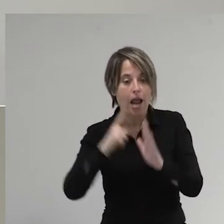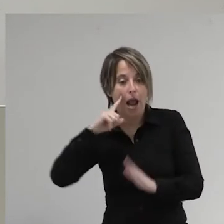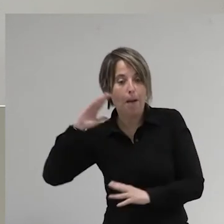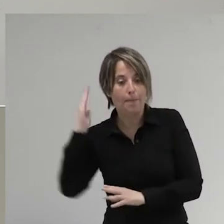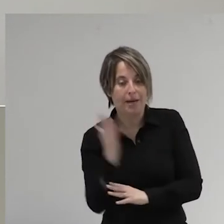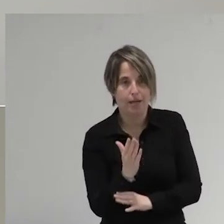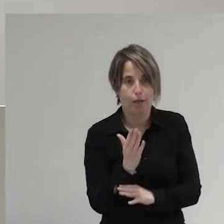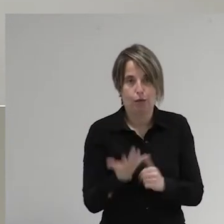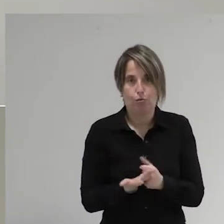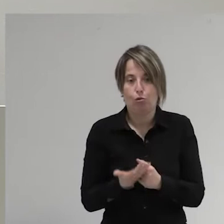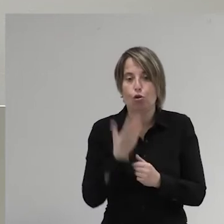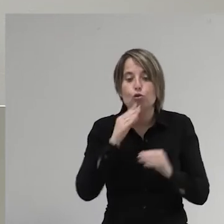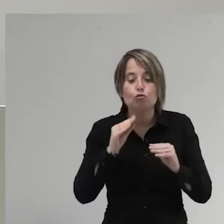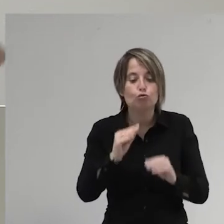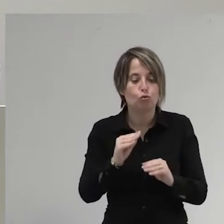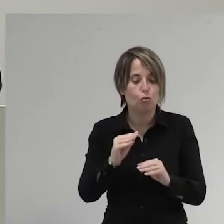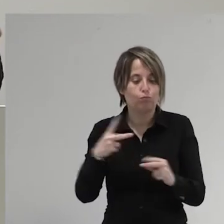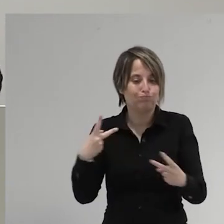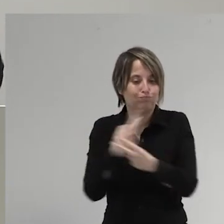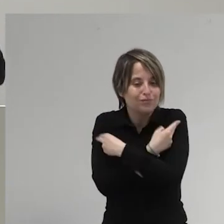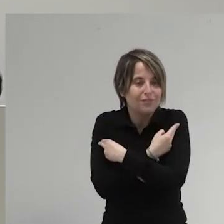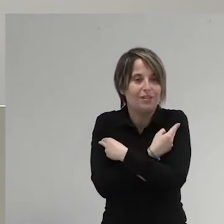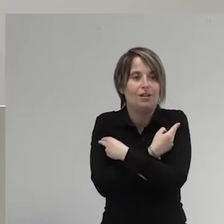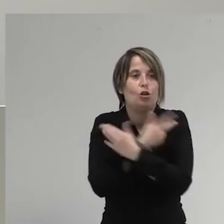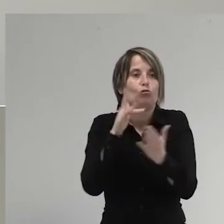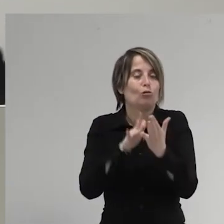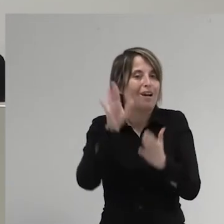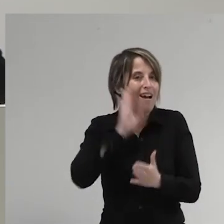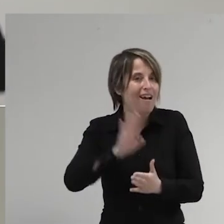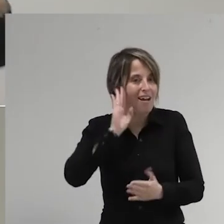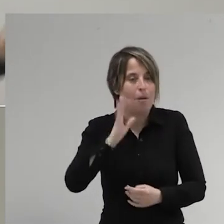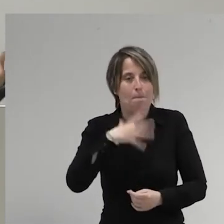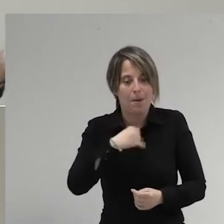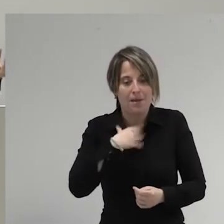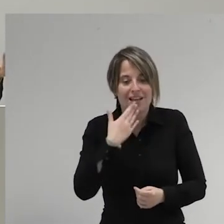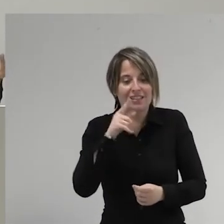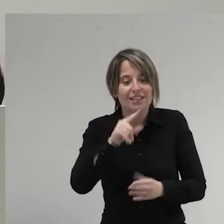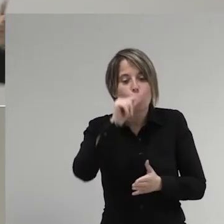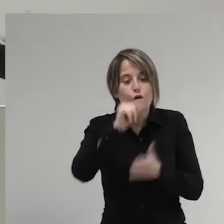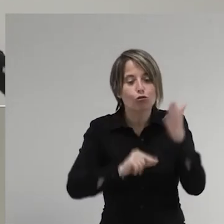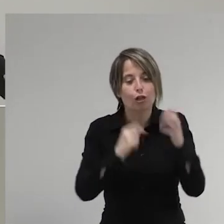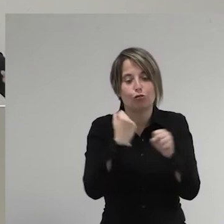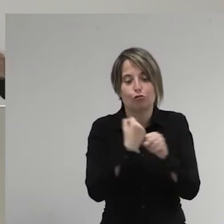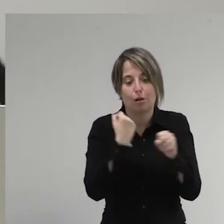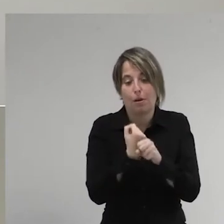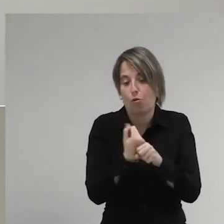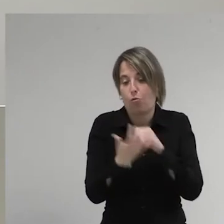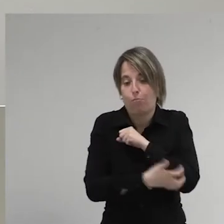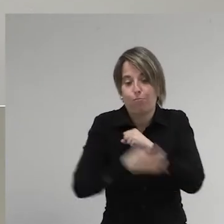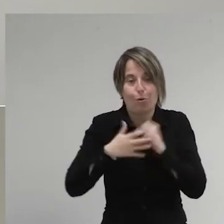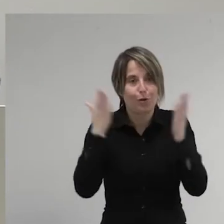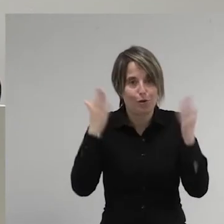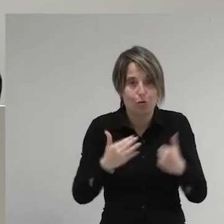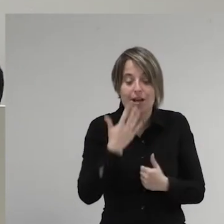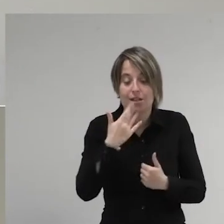amenazados su coacción de una irregularización si no mantienen sus contratos de trabajo miserable. Porque si yo